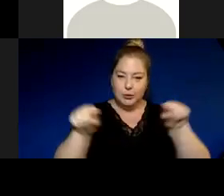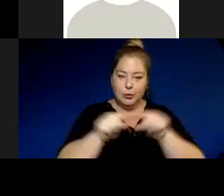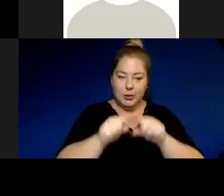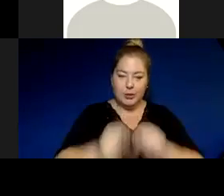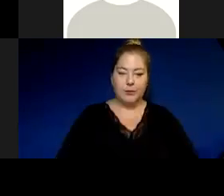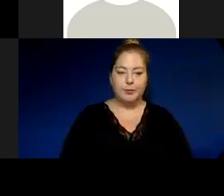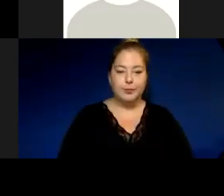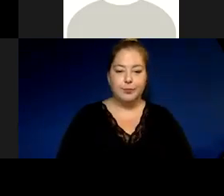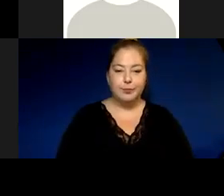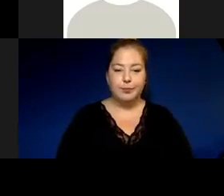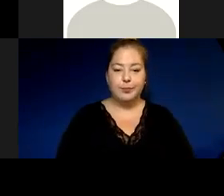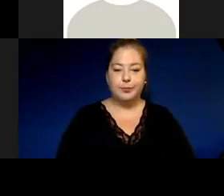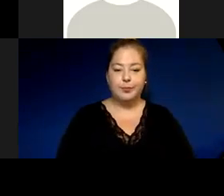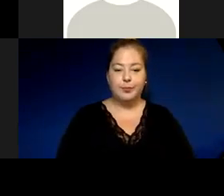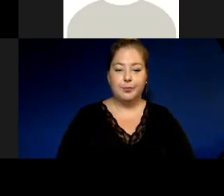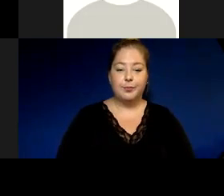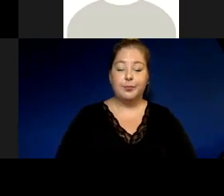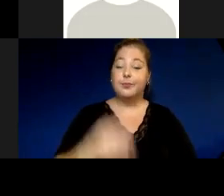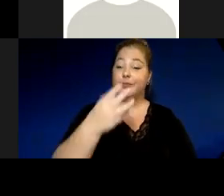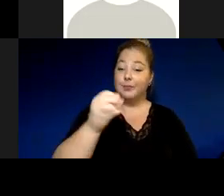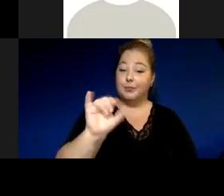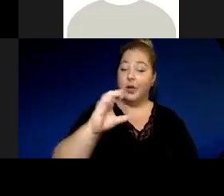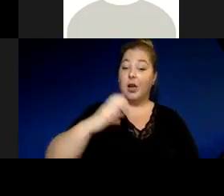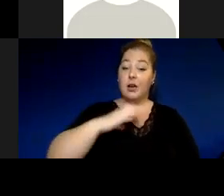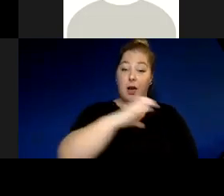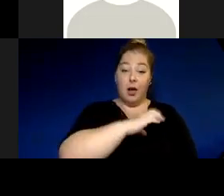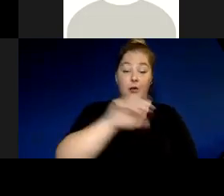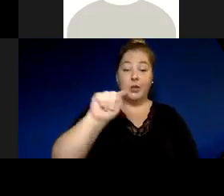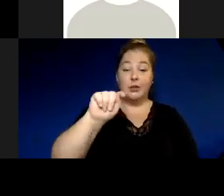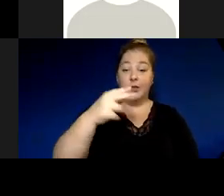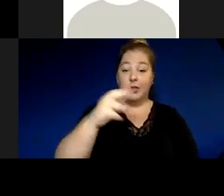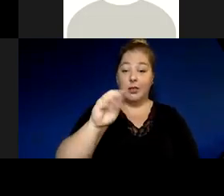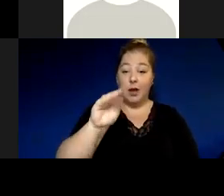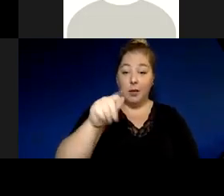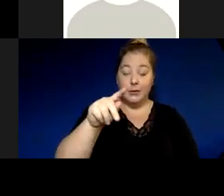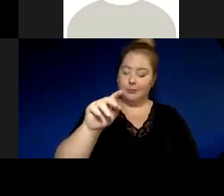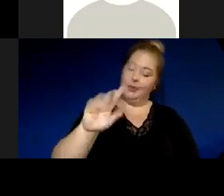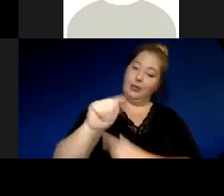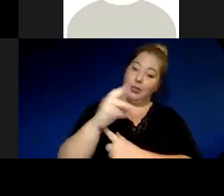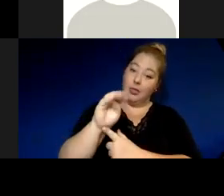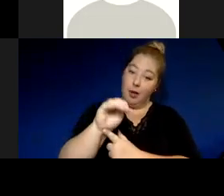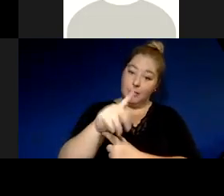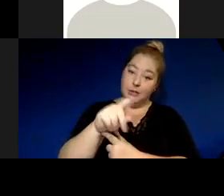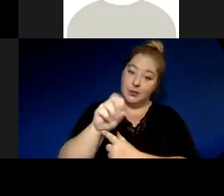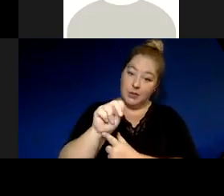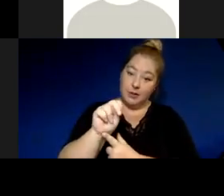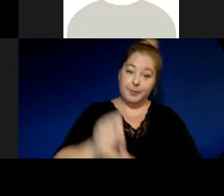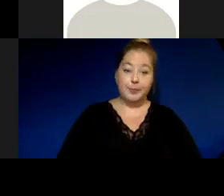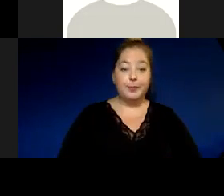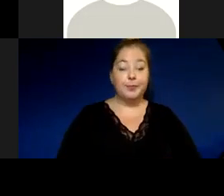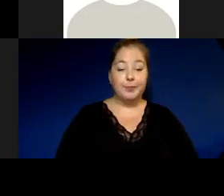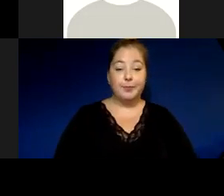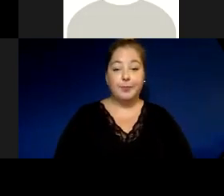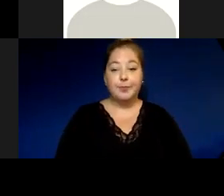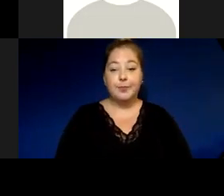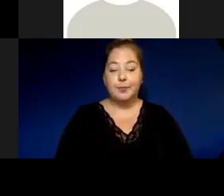Ahora, congresista Thompson, por favor, una actualización para los residentes del Condado de Sonoma.